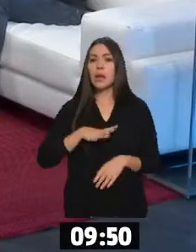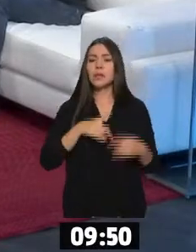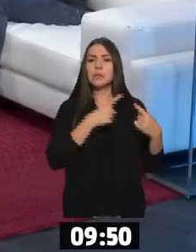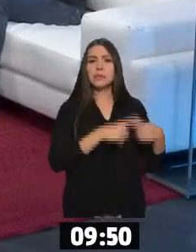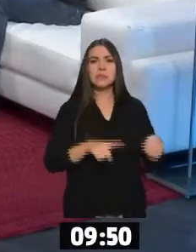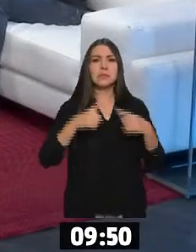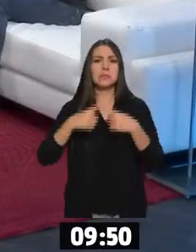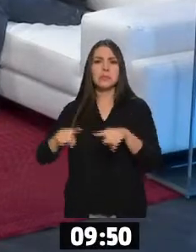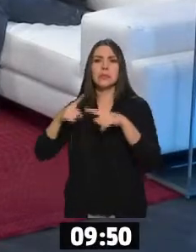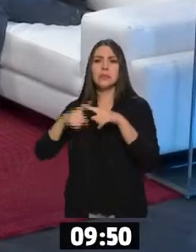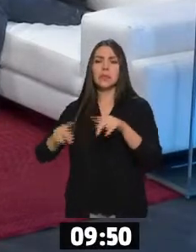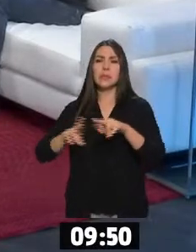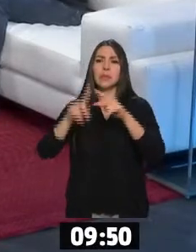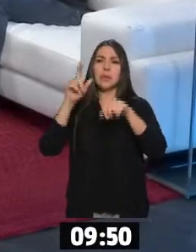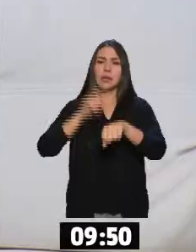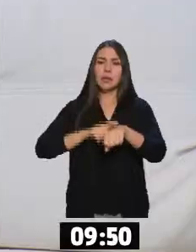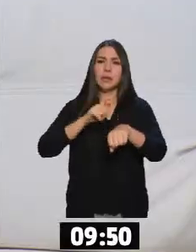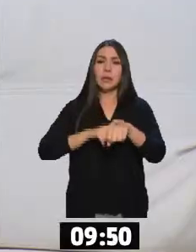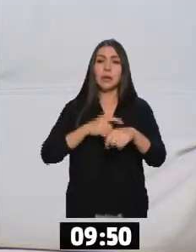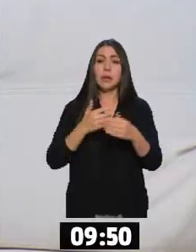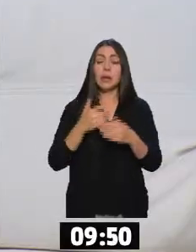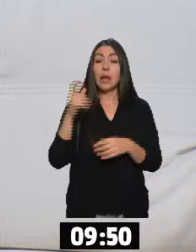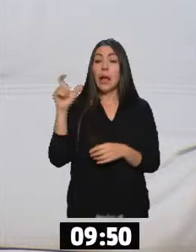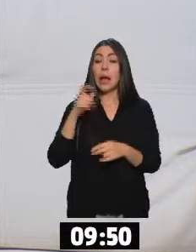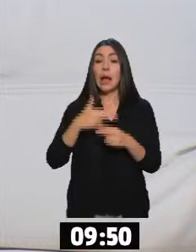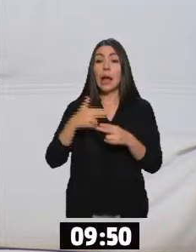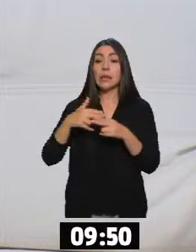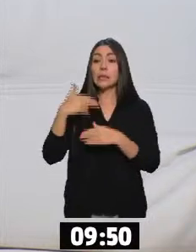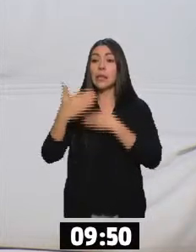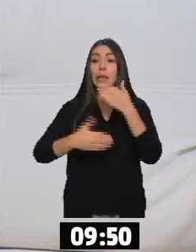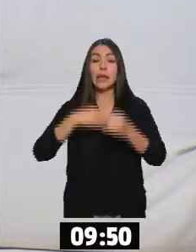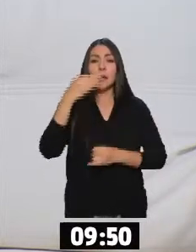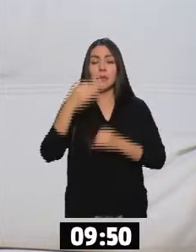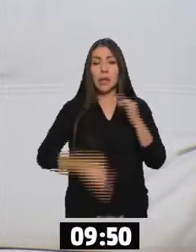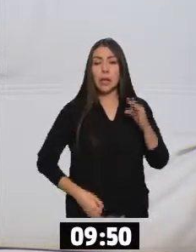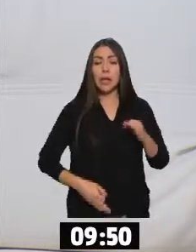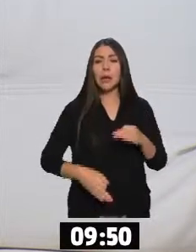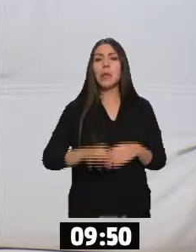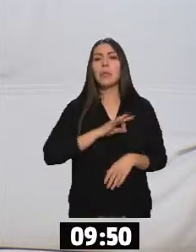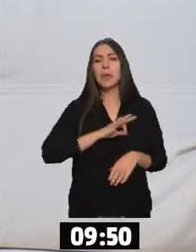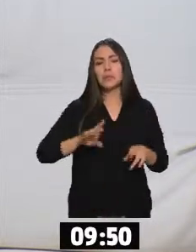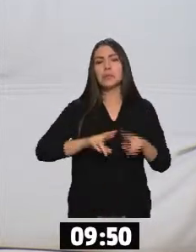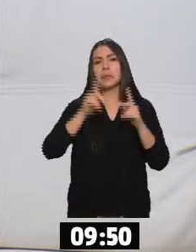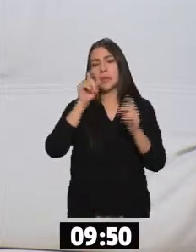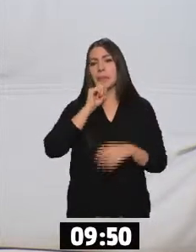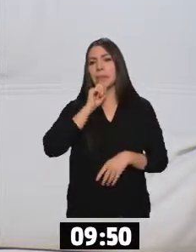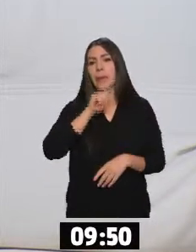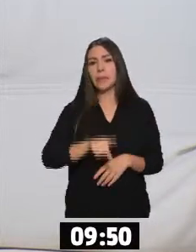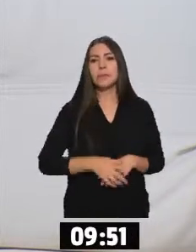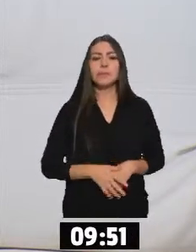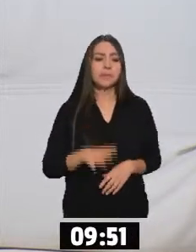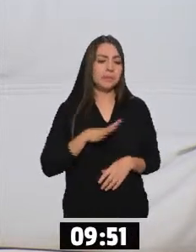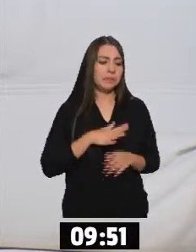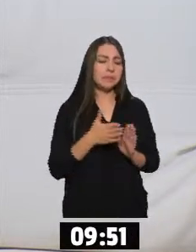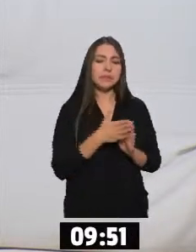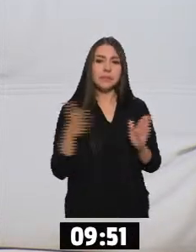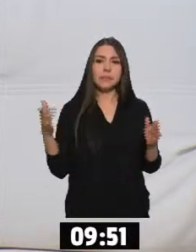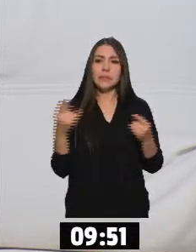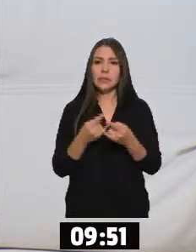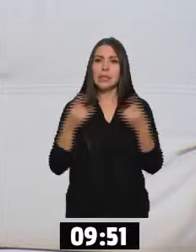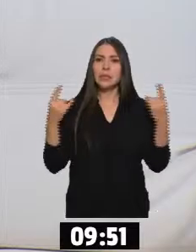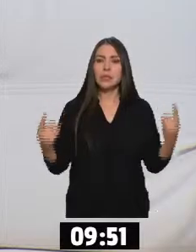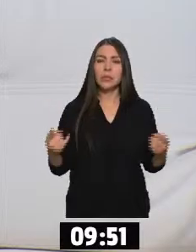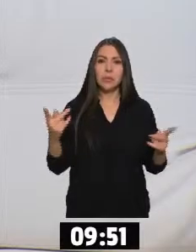rupturas de récords y hasta la final todavía se lograron romper. También hay hechos históricos. Italia